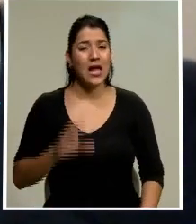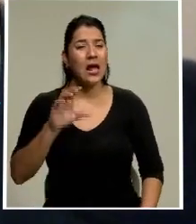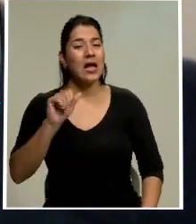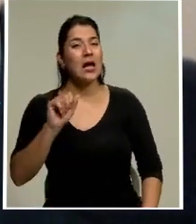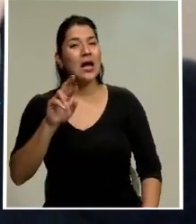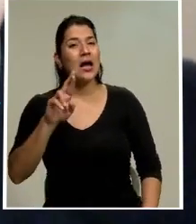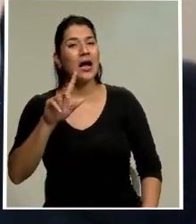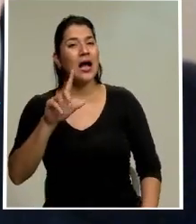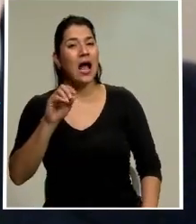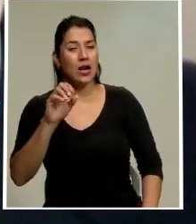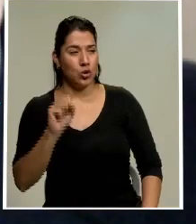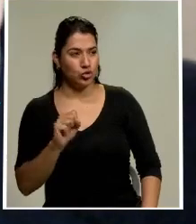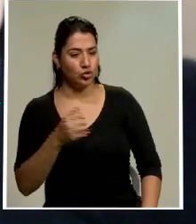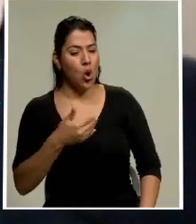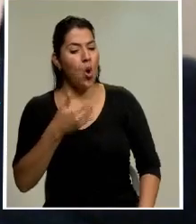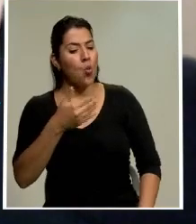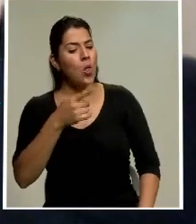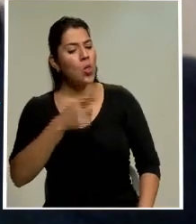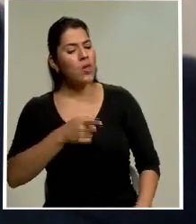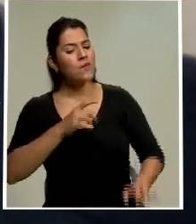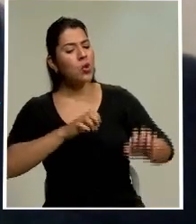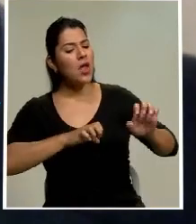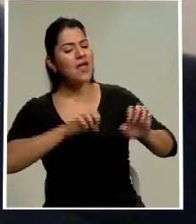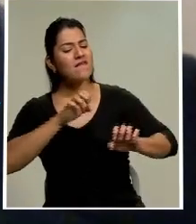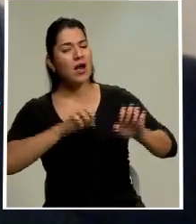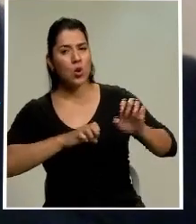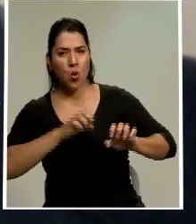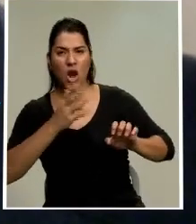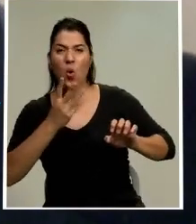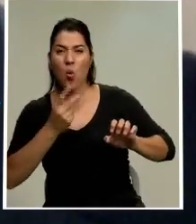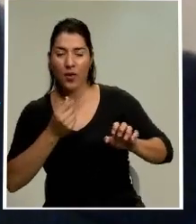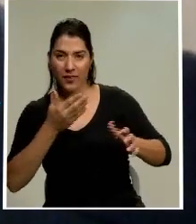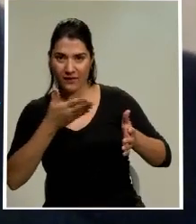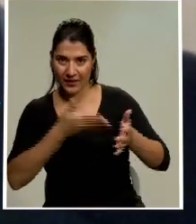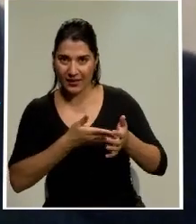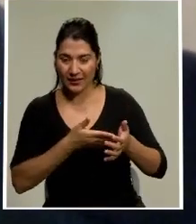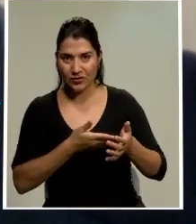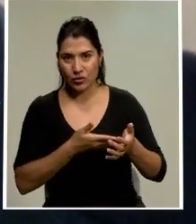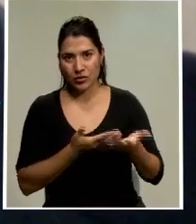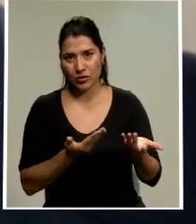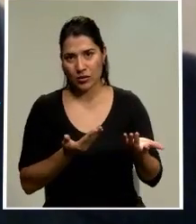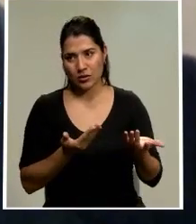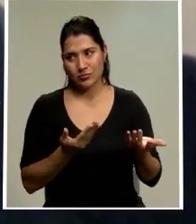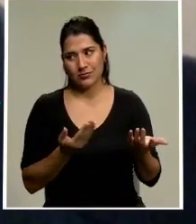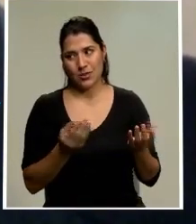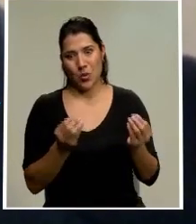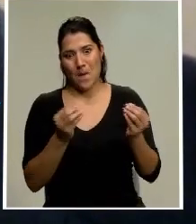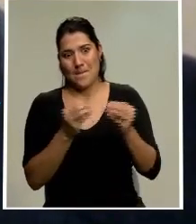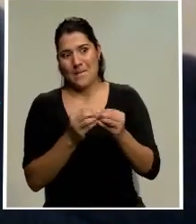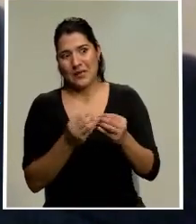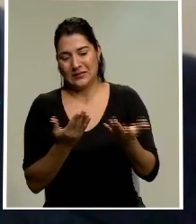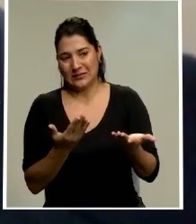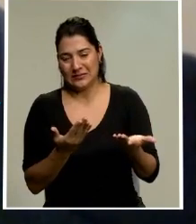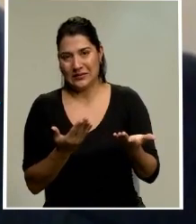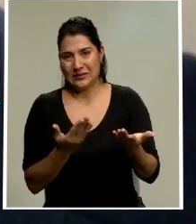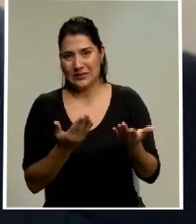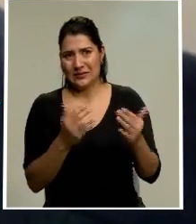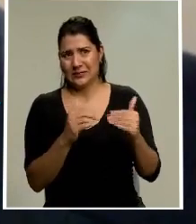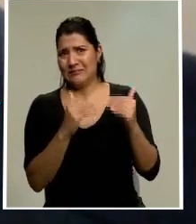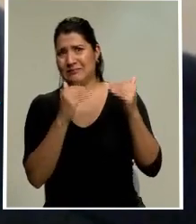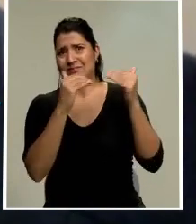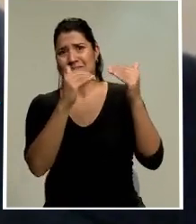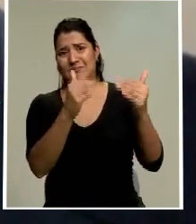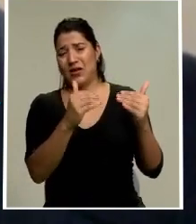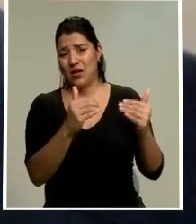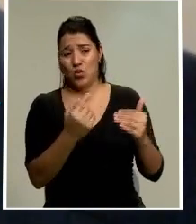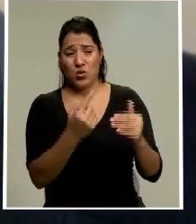hora de medir daños, no es posible causar un daño mayor que quitarle la vida a alguien. No alcanza con robarle